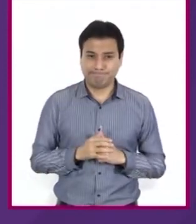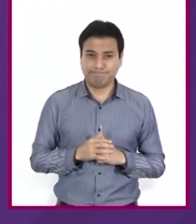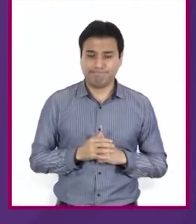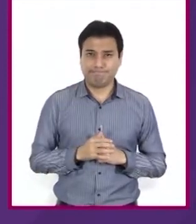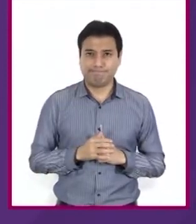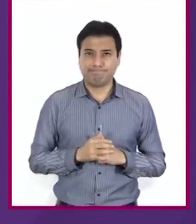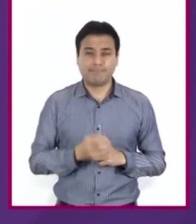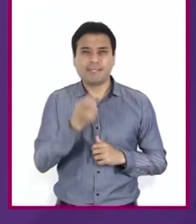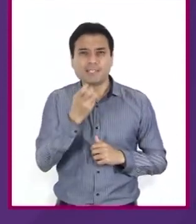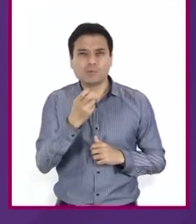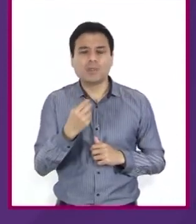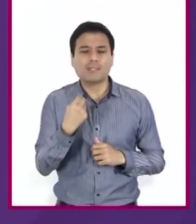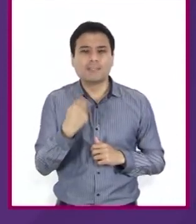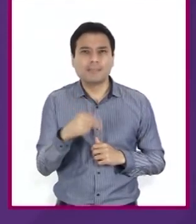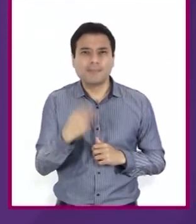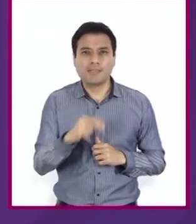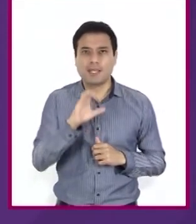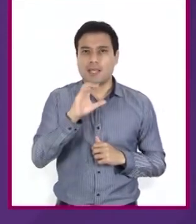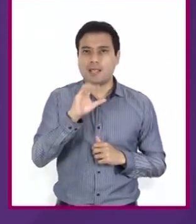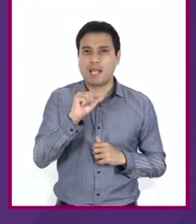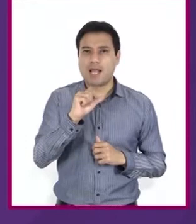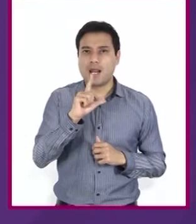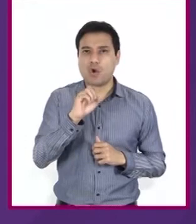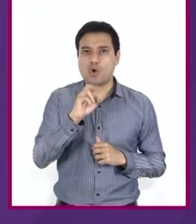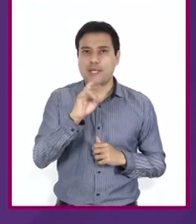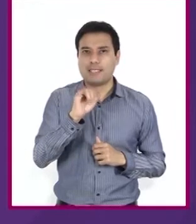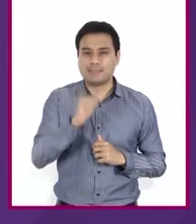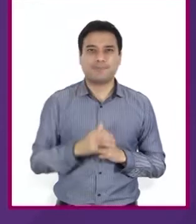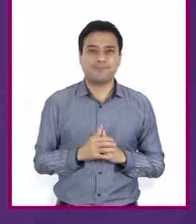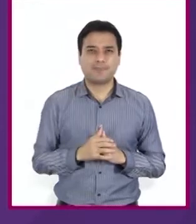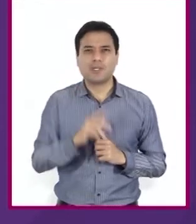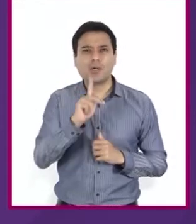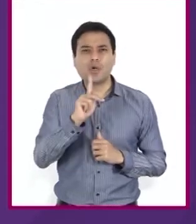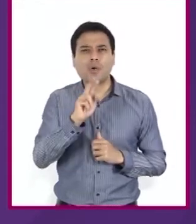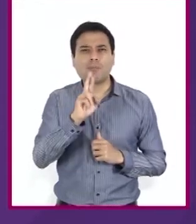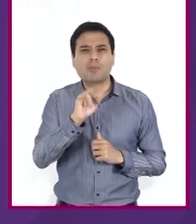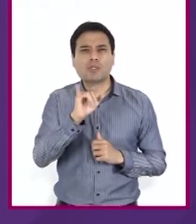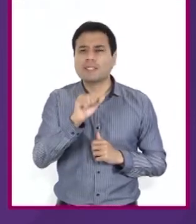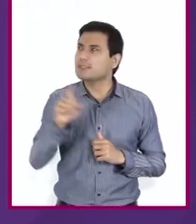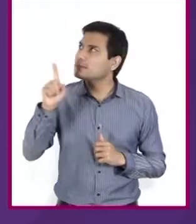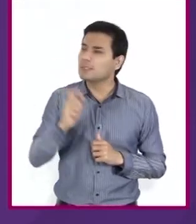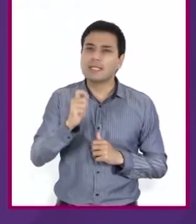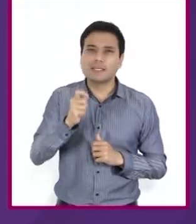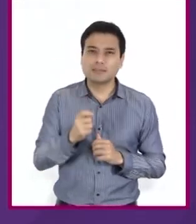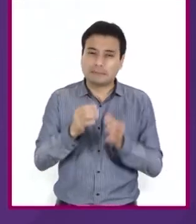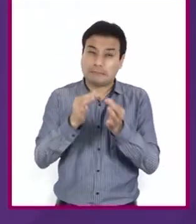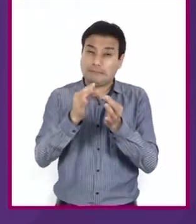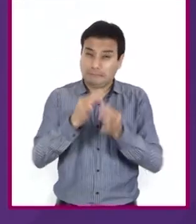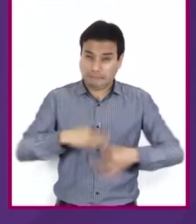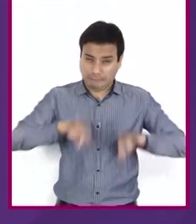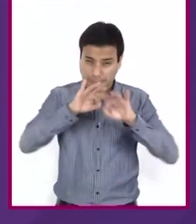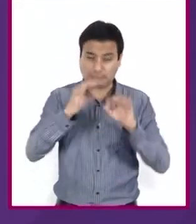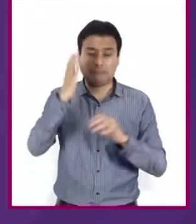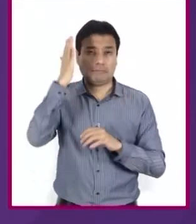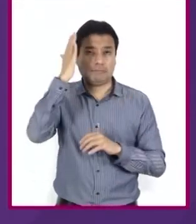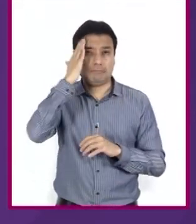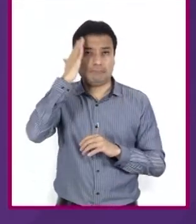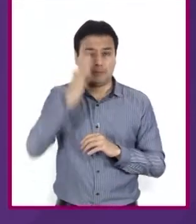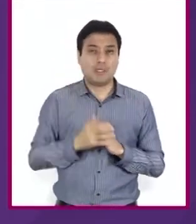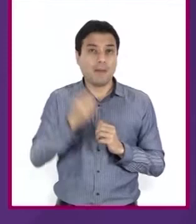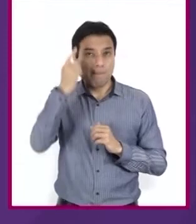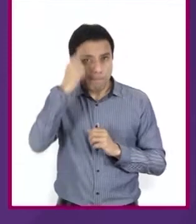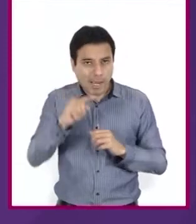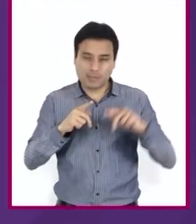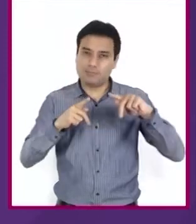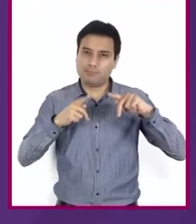en calorías. Las proteínas son uno de los componentes más importantes para el mantenimiento de la buena